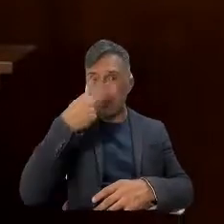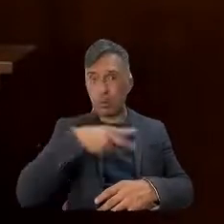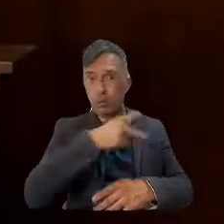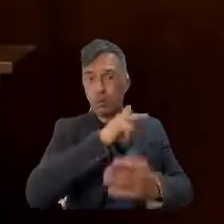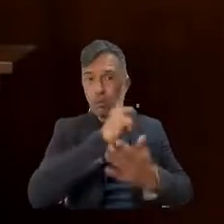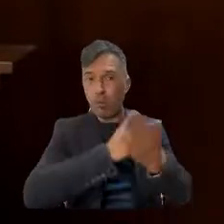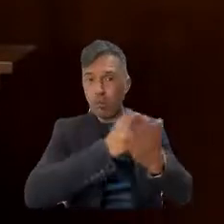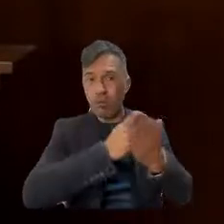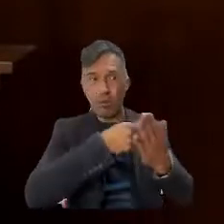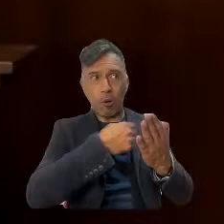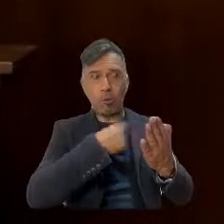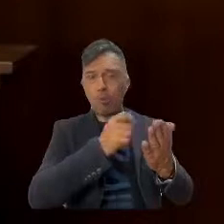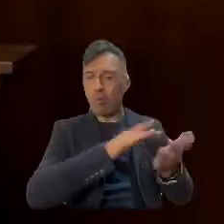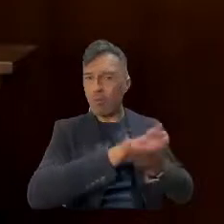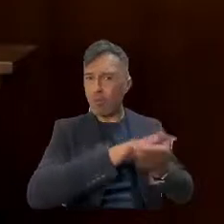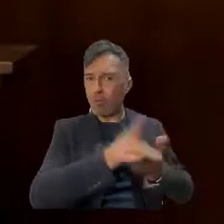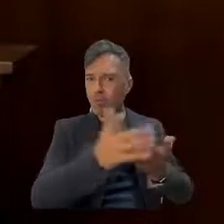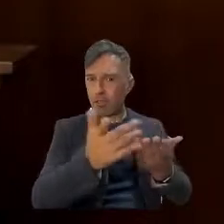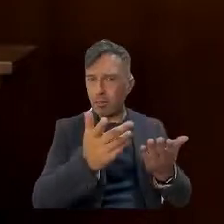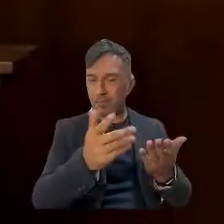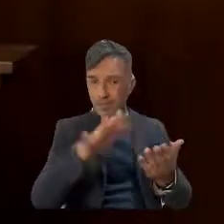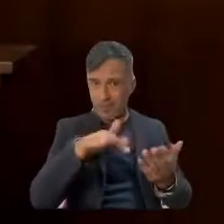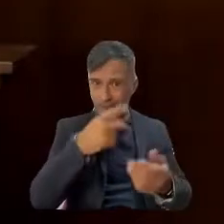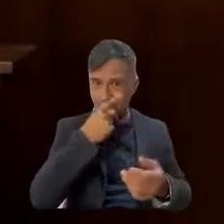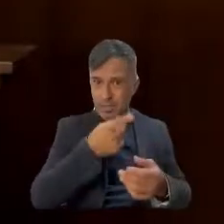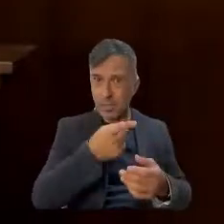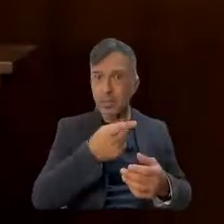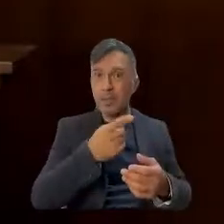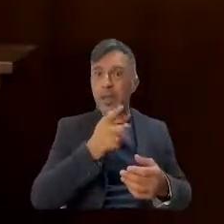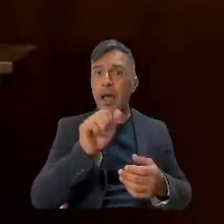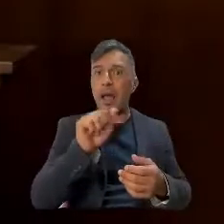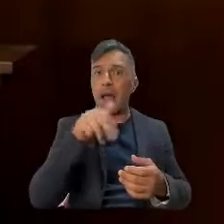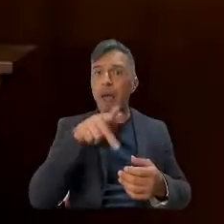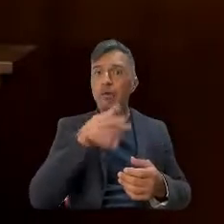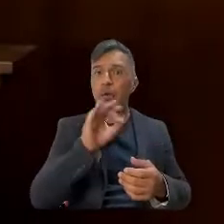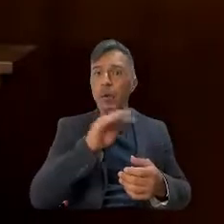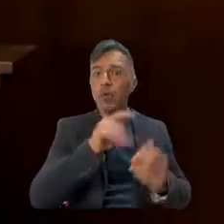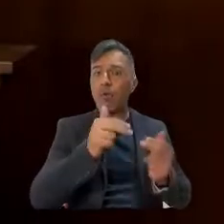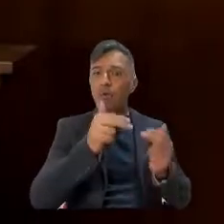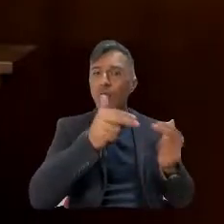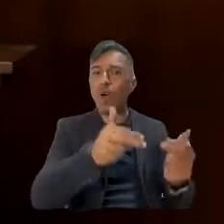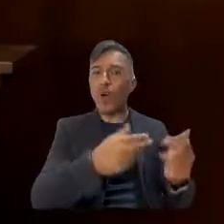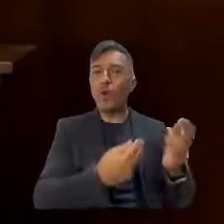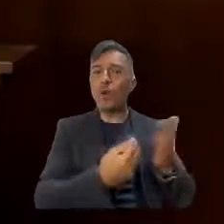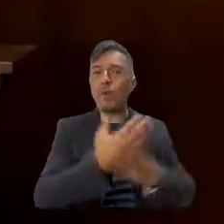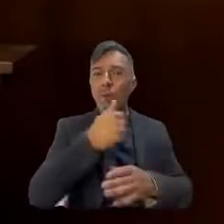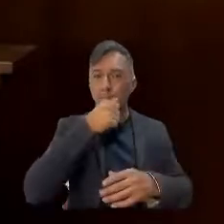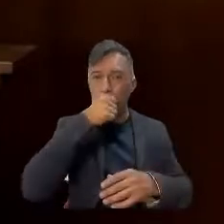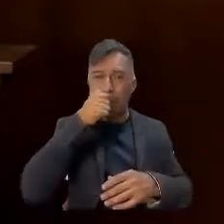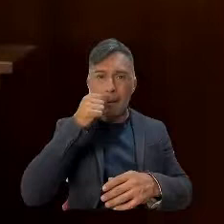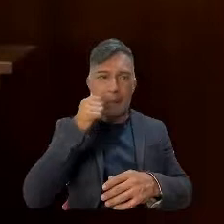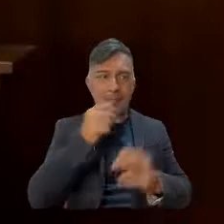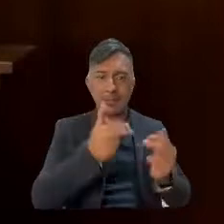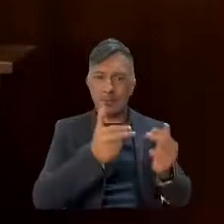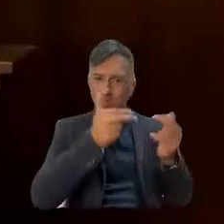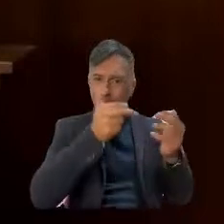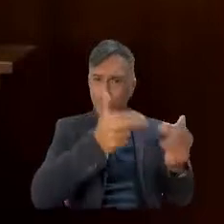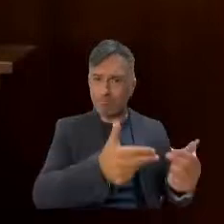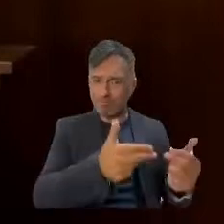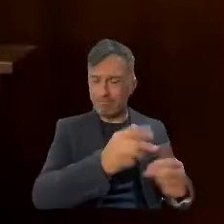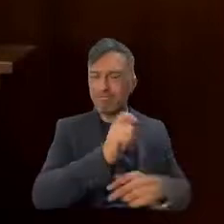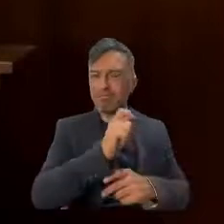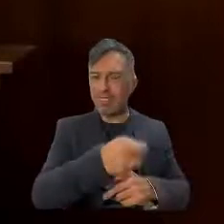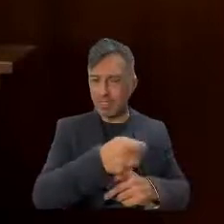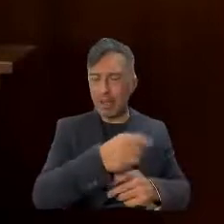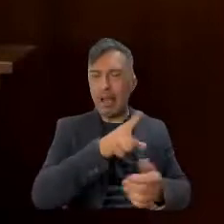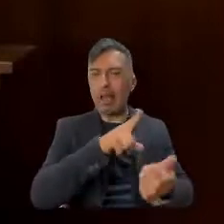dicho que el presidente Andrés Manuel encarna al nuevo Benito Juárez. Al parecer, entonces, hay una